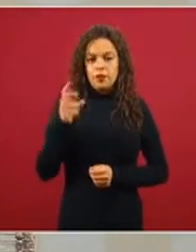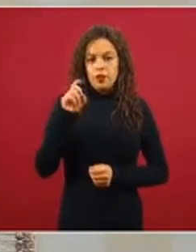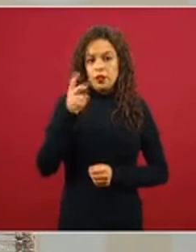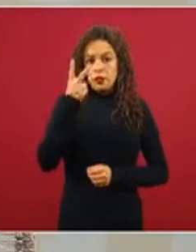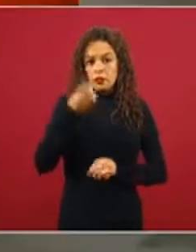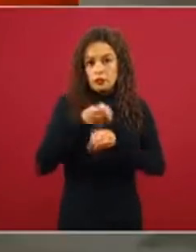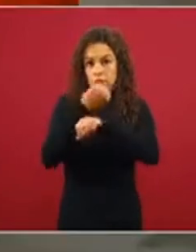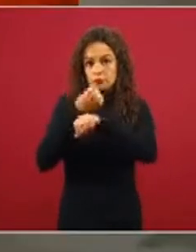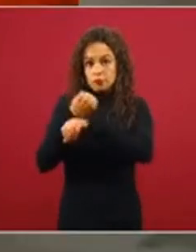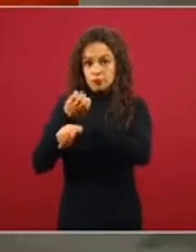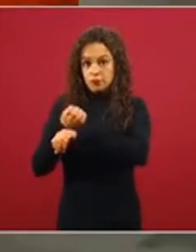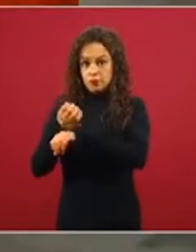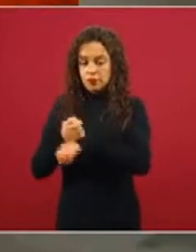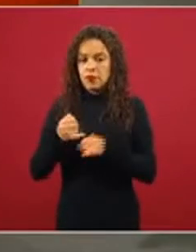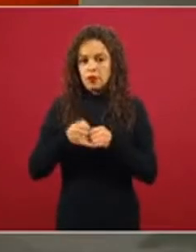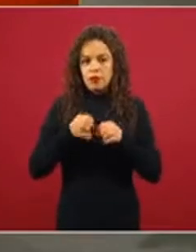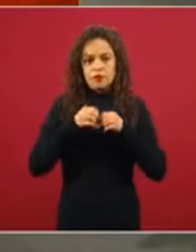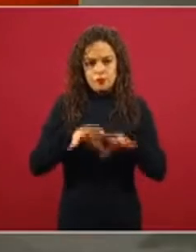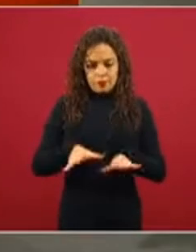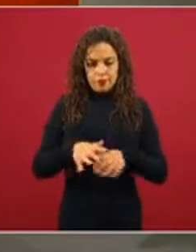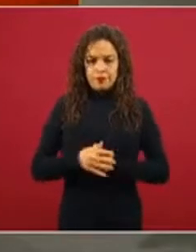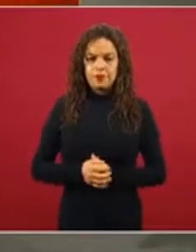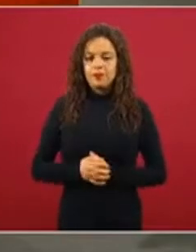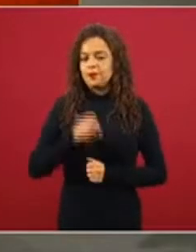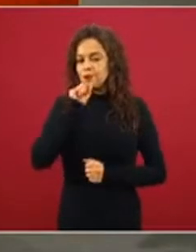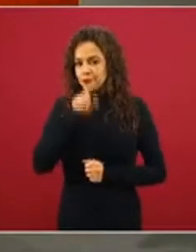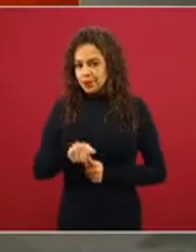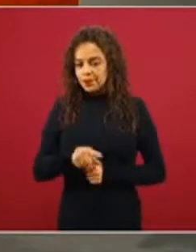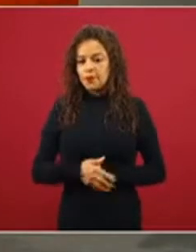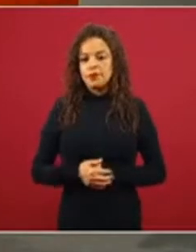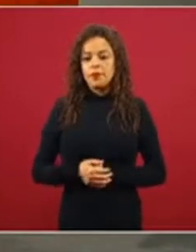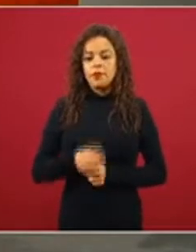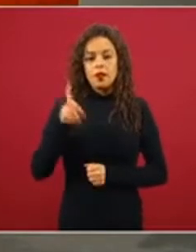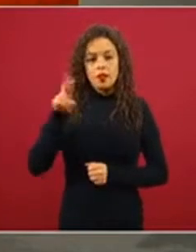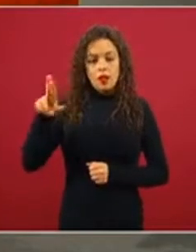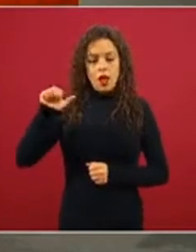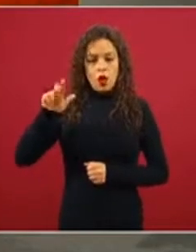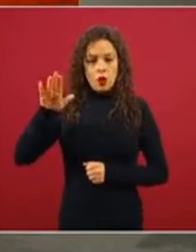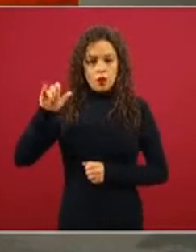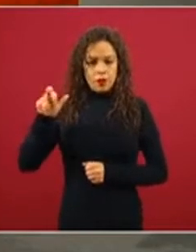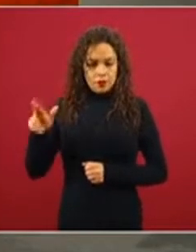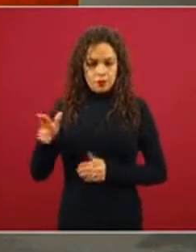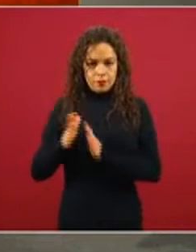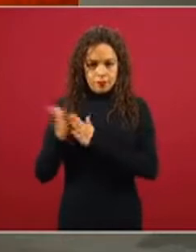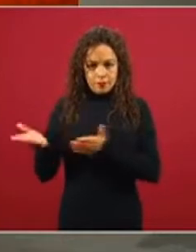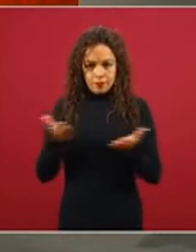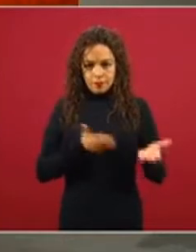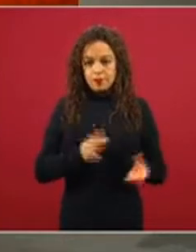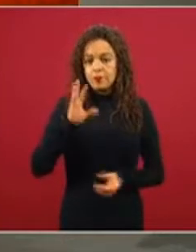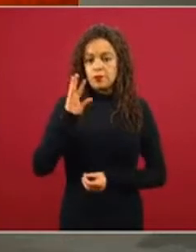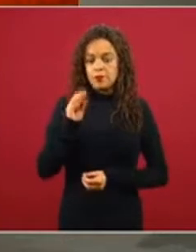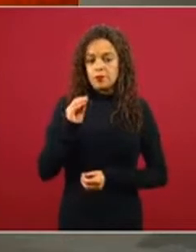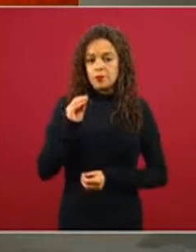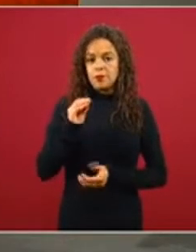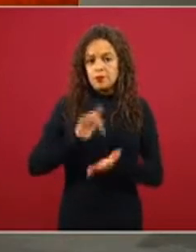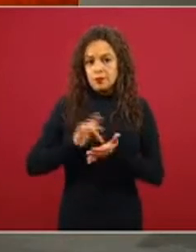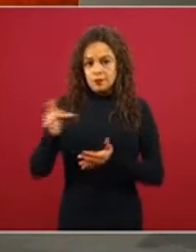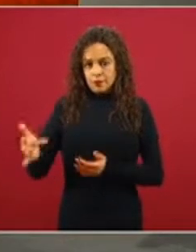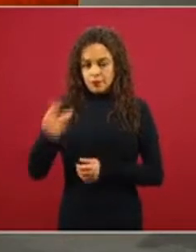federativas. Doctor Salomía, por favor. Muchas gracias, señor subsecretario. Muy buenas noches también a todas y